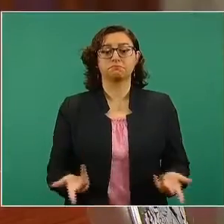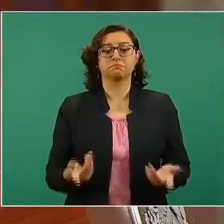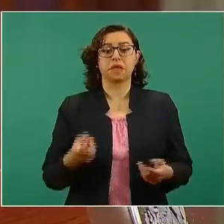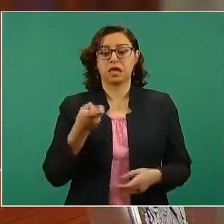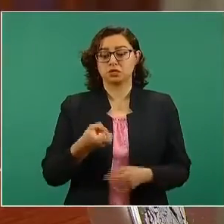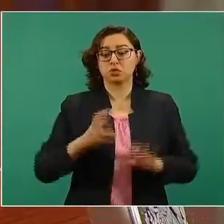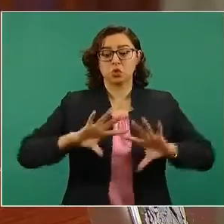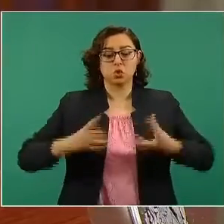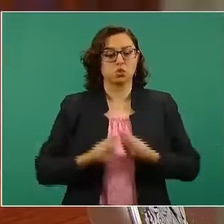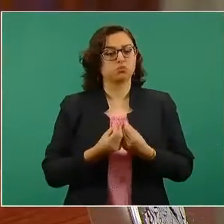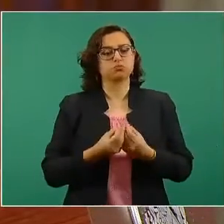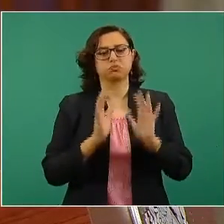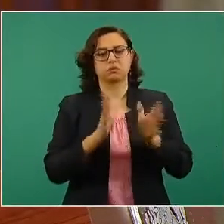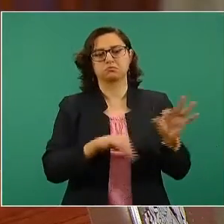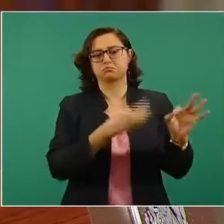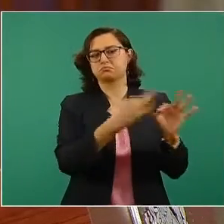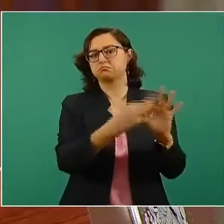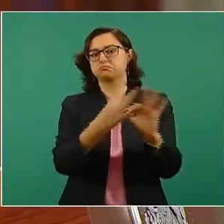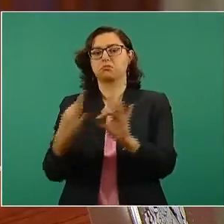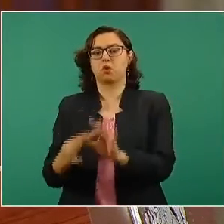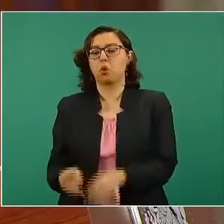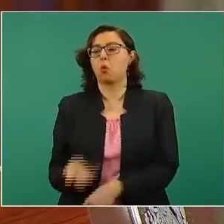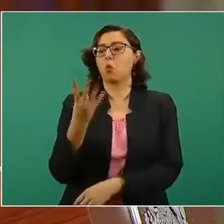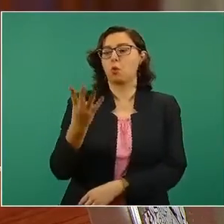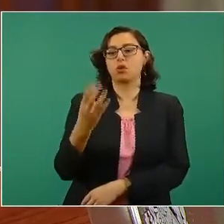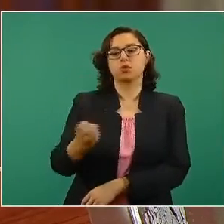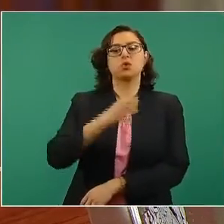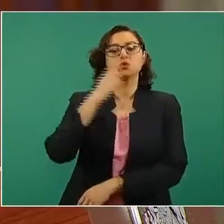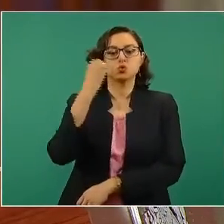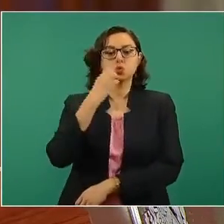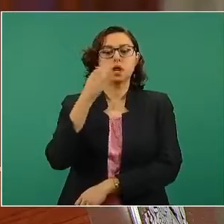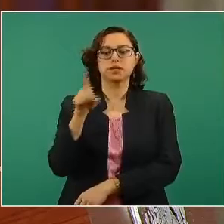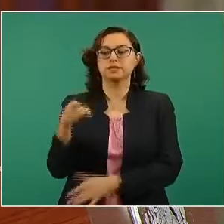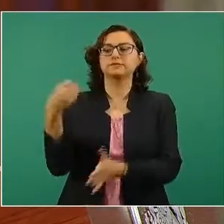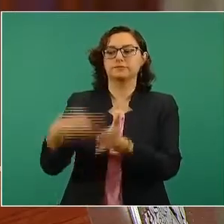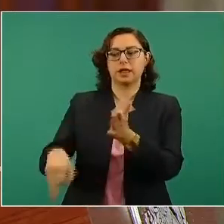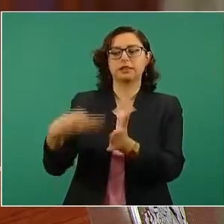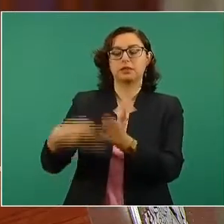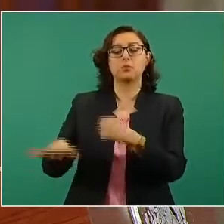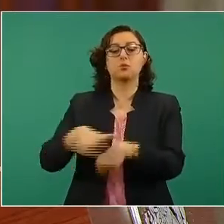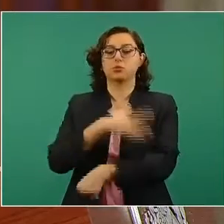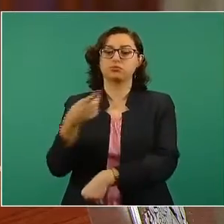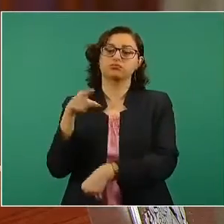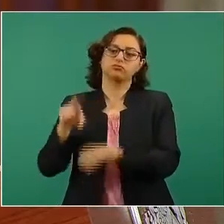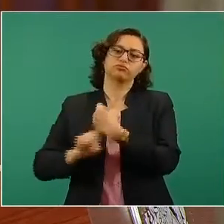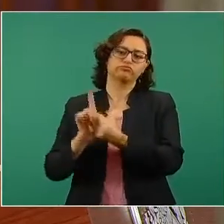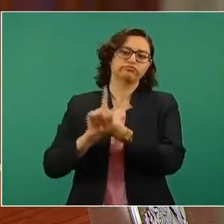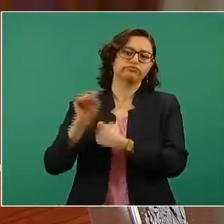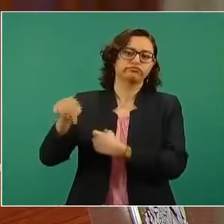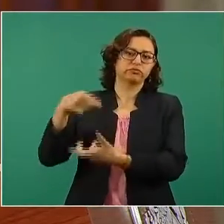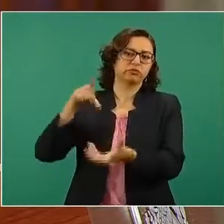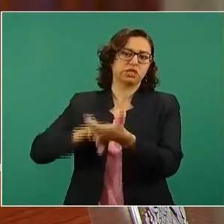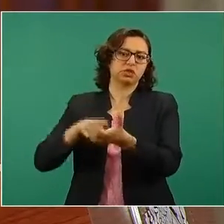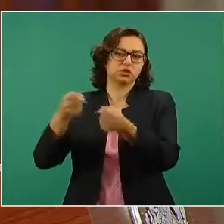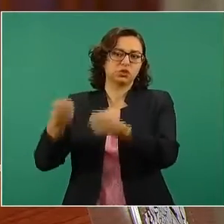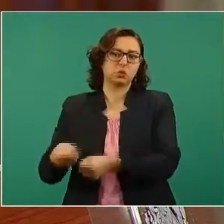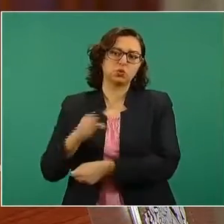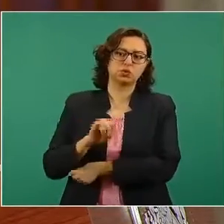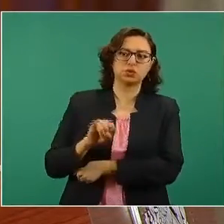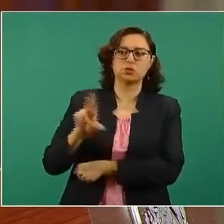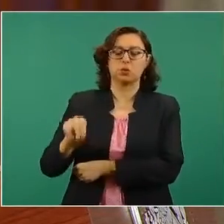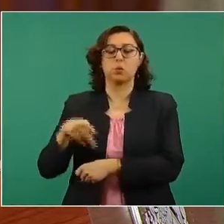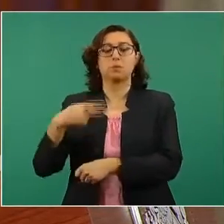están terminadas todas. Hay 4 escuelas que por temas con el seguro aún están en proceso, pero para agosto,